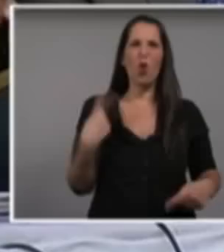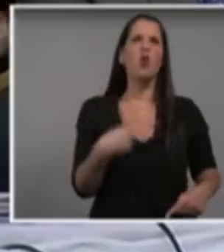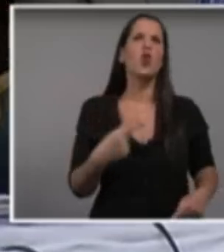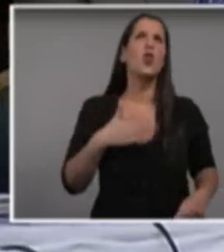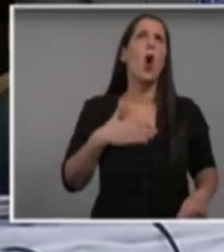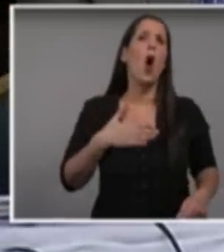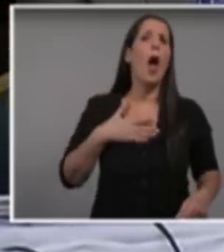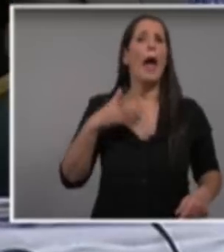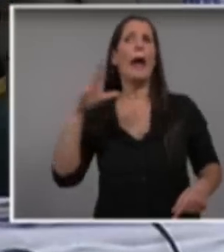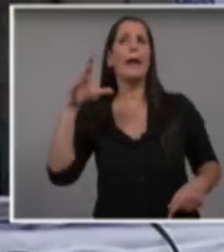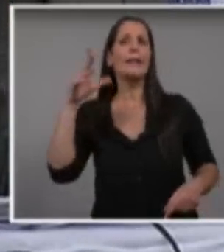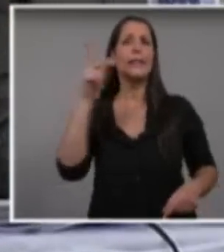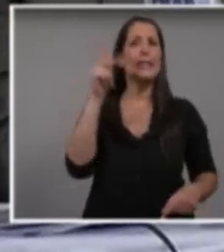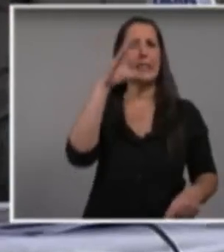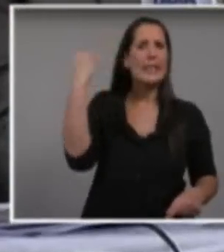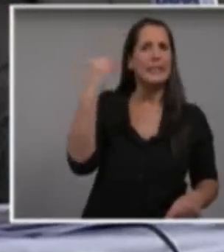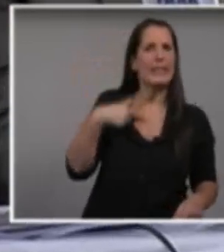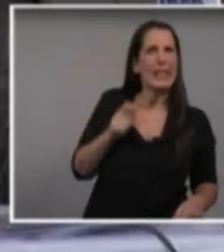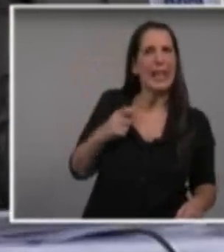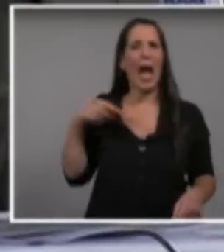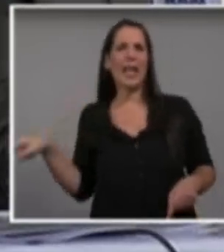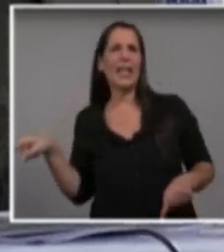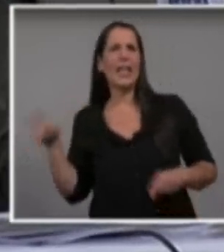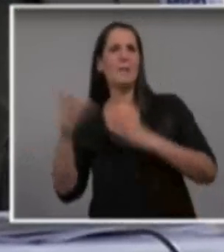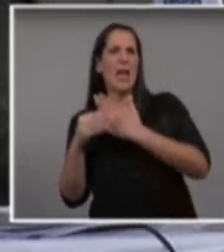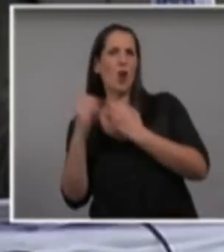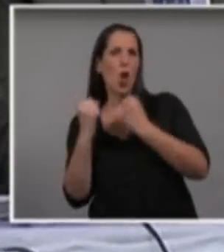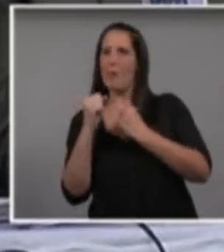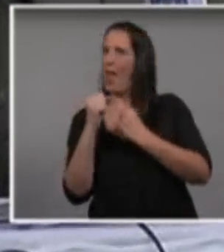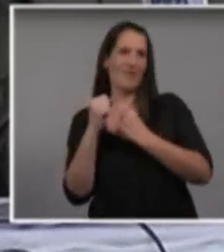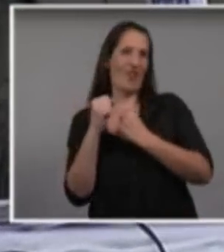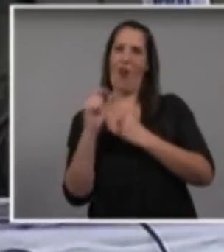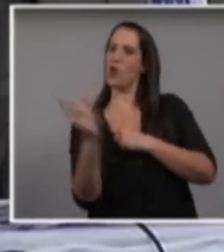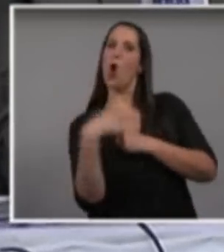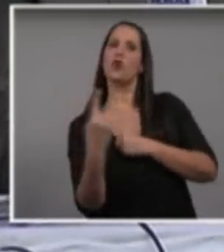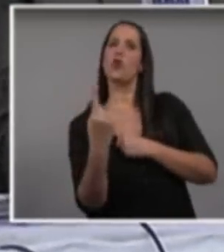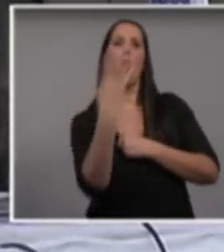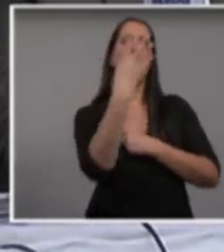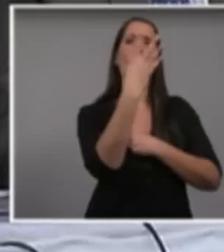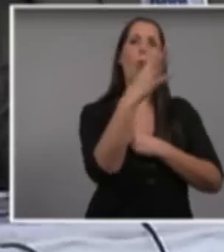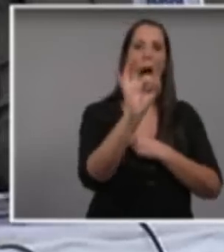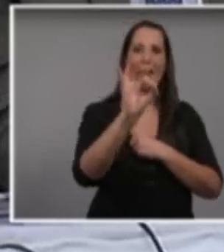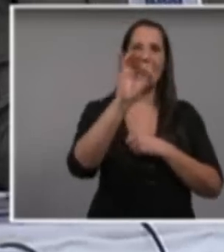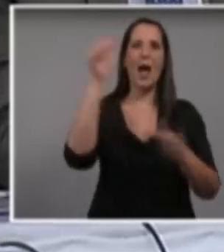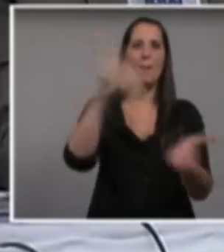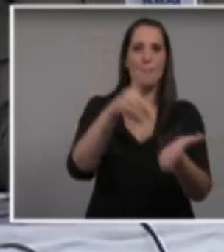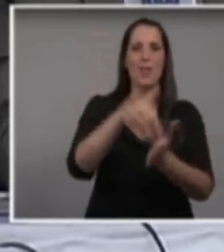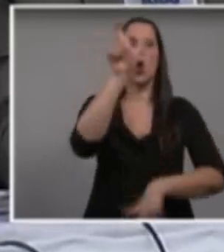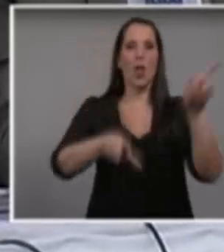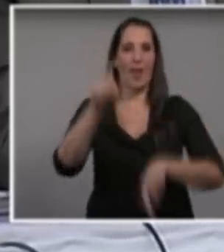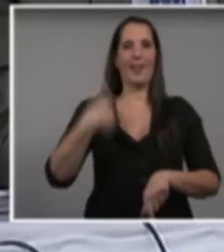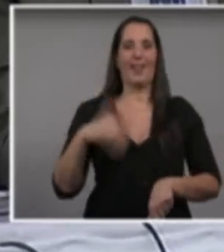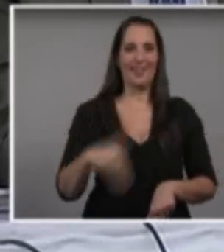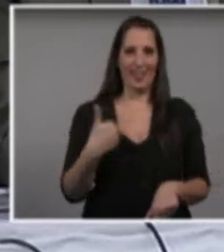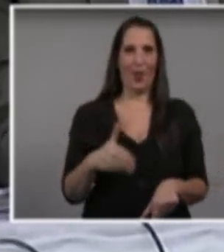millones de argentinos, porque a ver si les cabe en la cabeza alguna vez, el Estado son los 40 millones